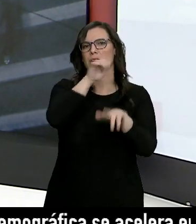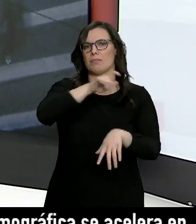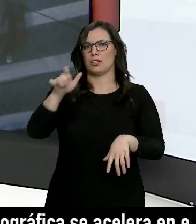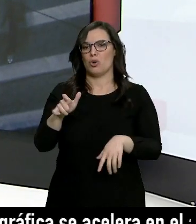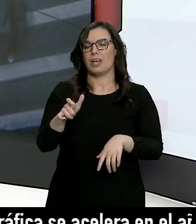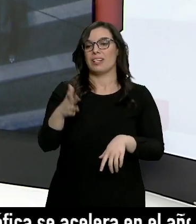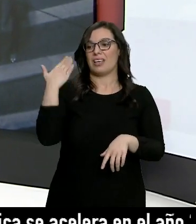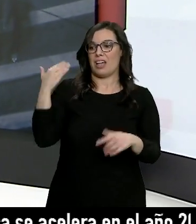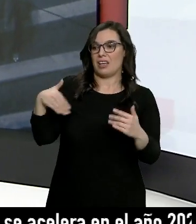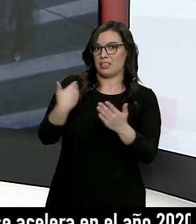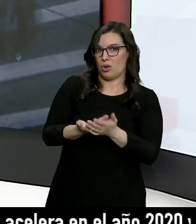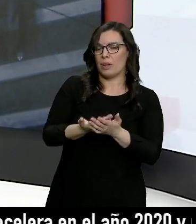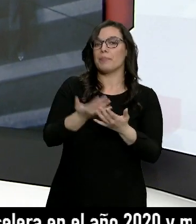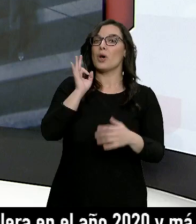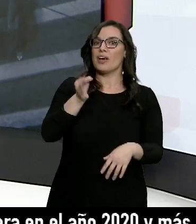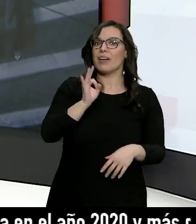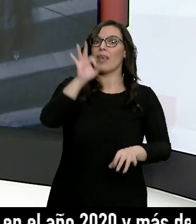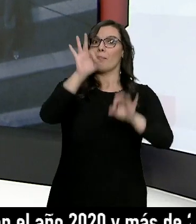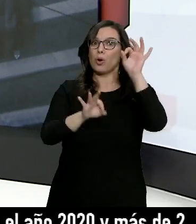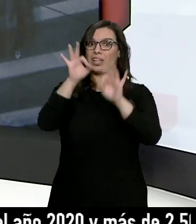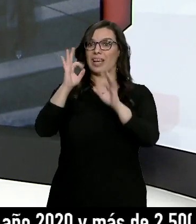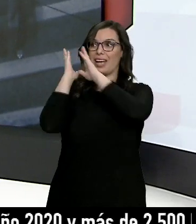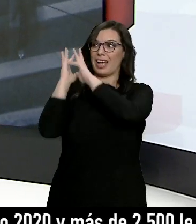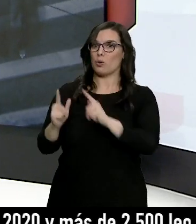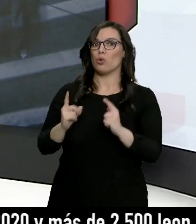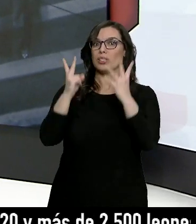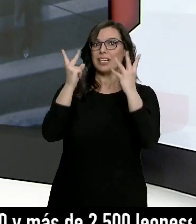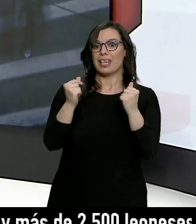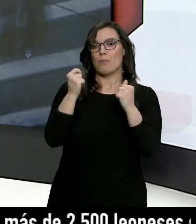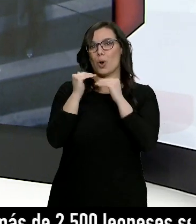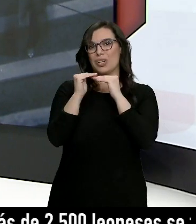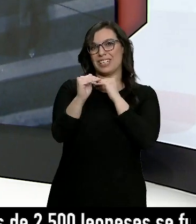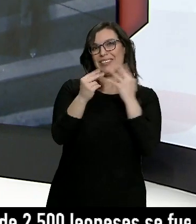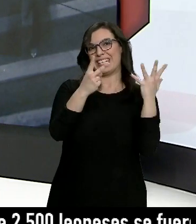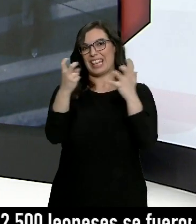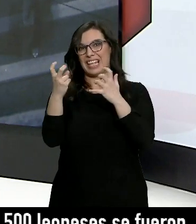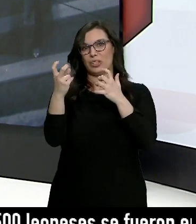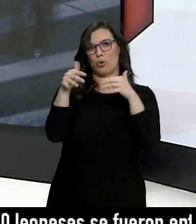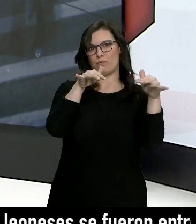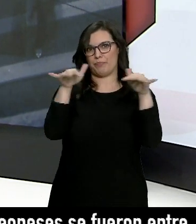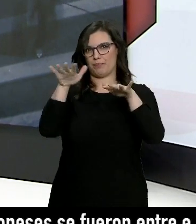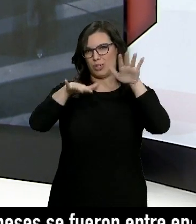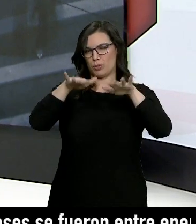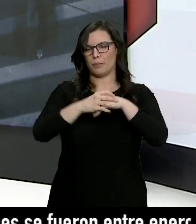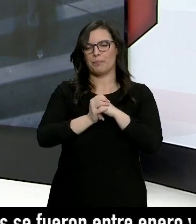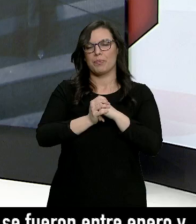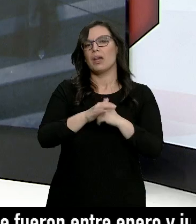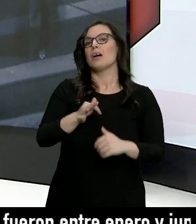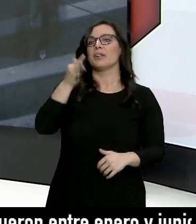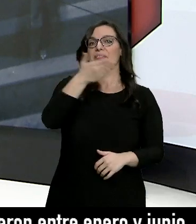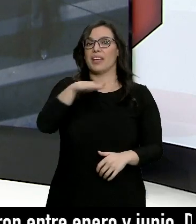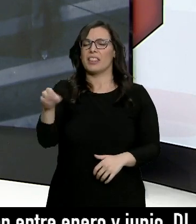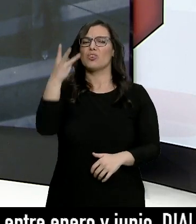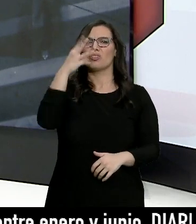nuevos, aunque es cierto que la incidencia a 7 días tiende a estabilizarse en torno a los 700. Además, han